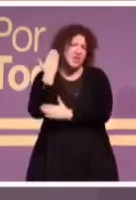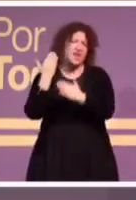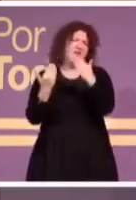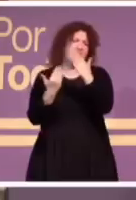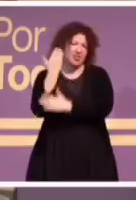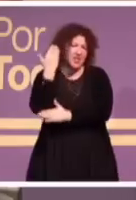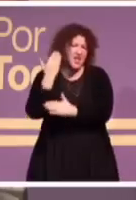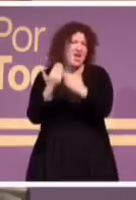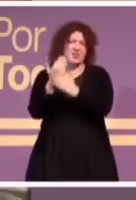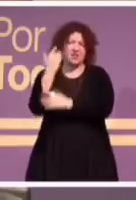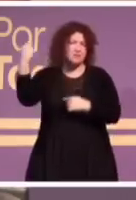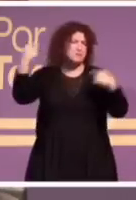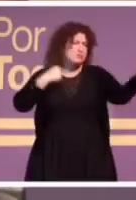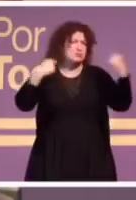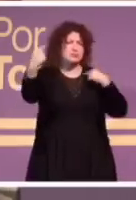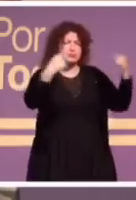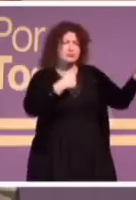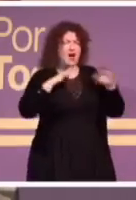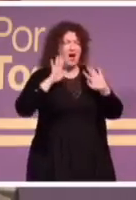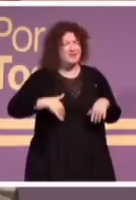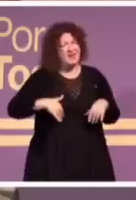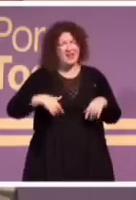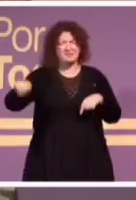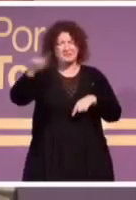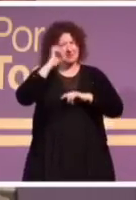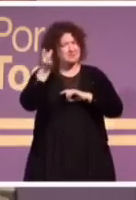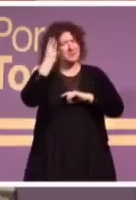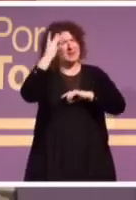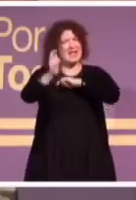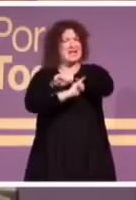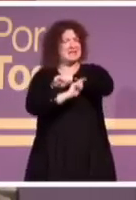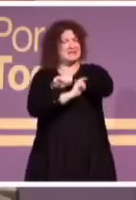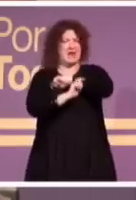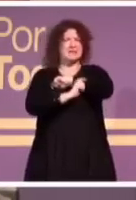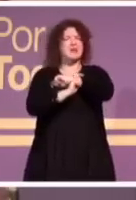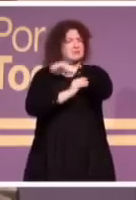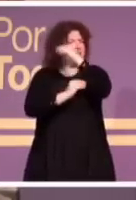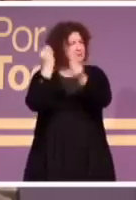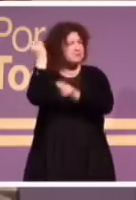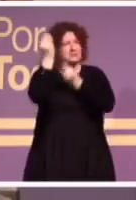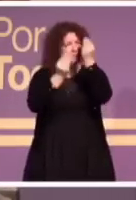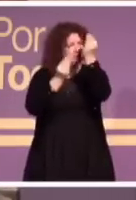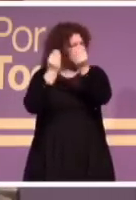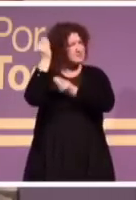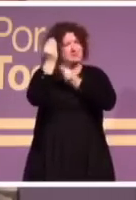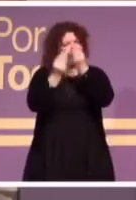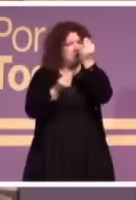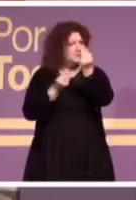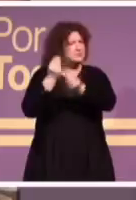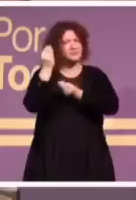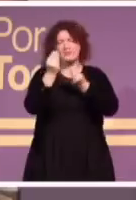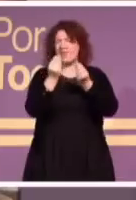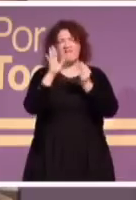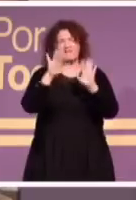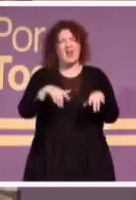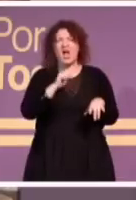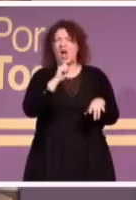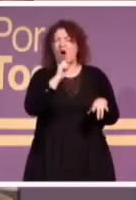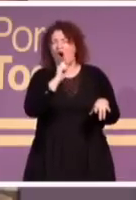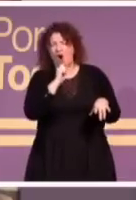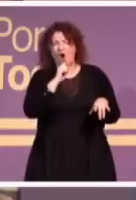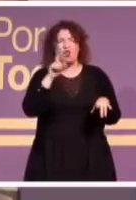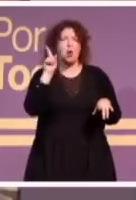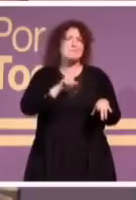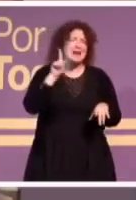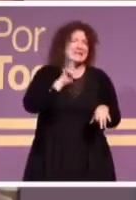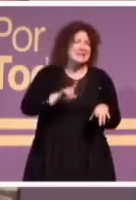lugares diferentes se crea una estrategia por la cual solamente queda odio,